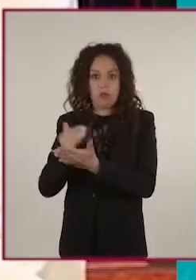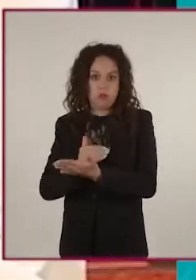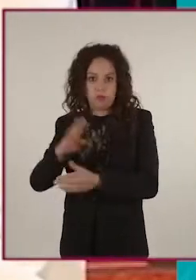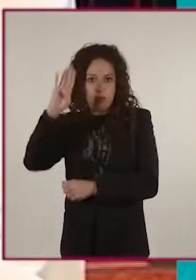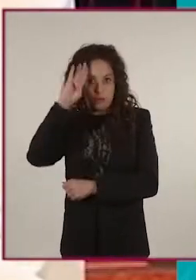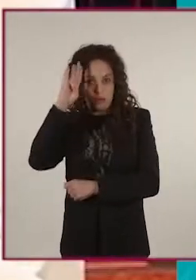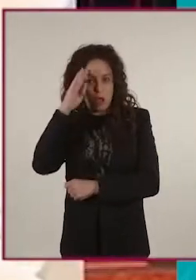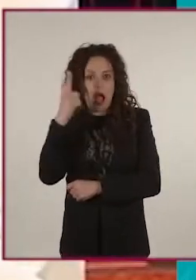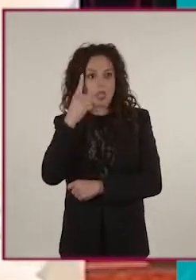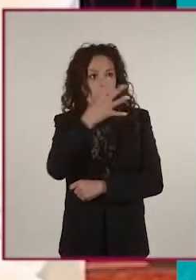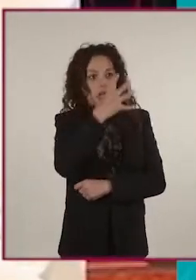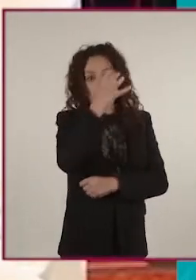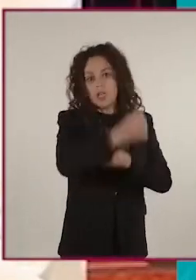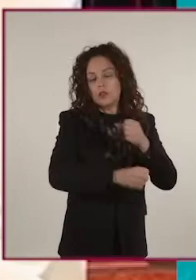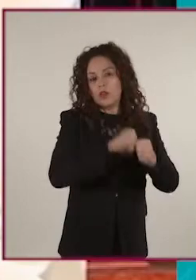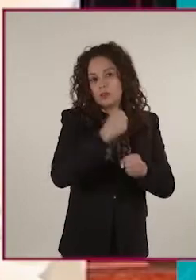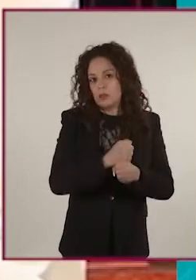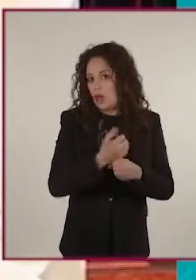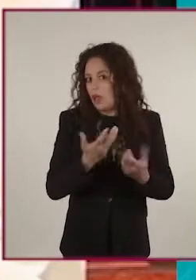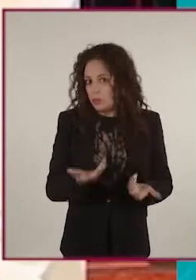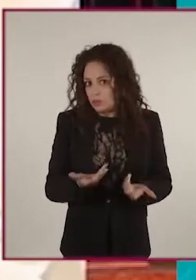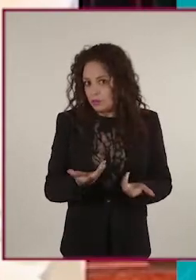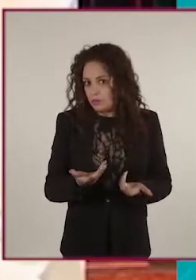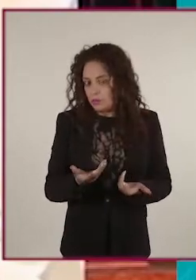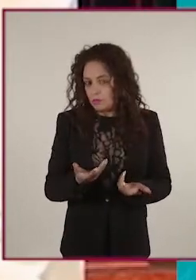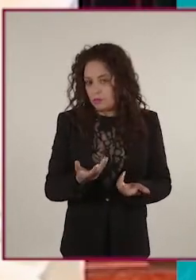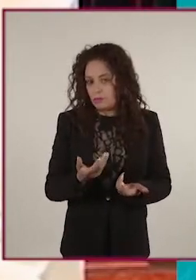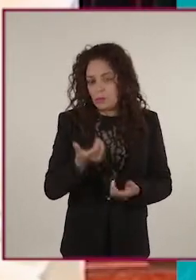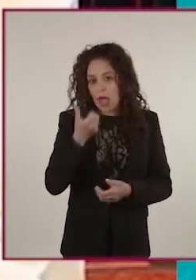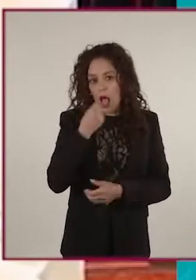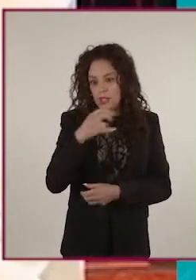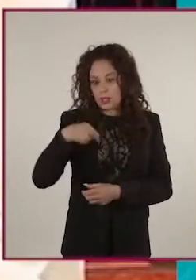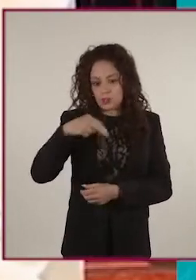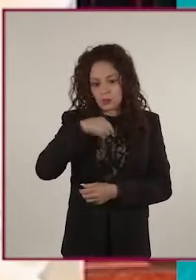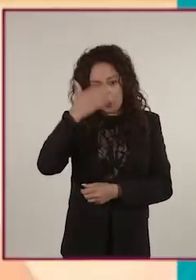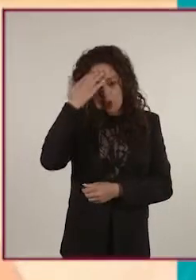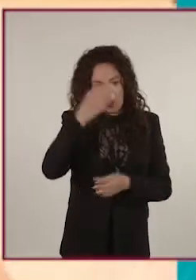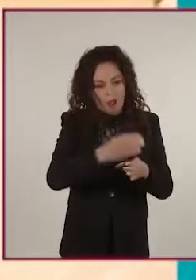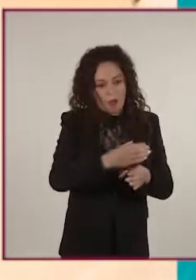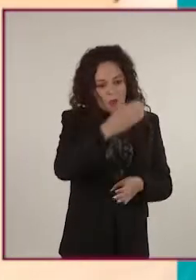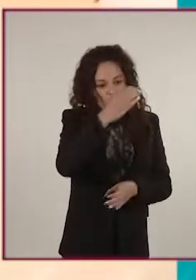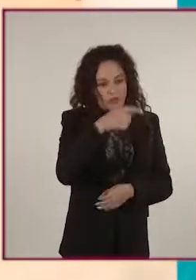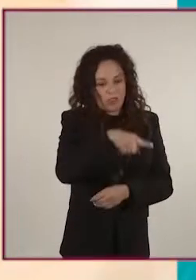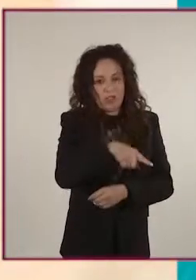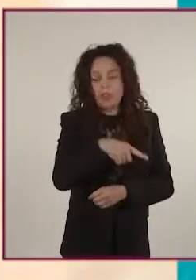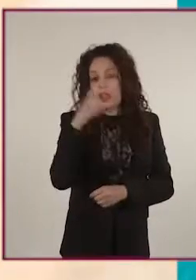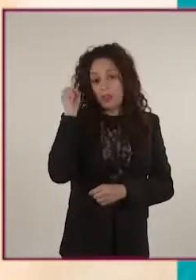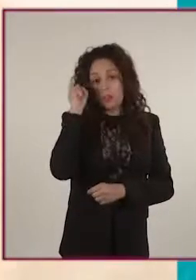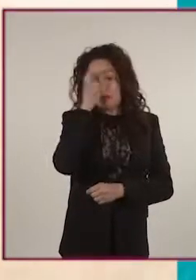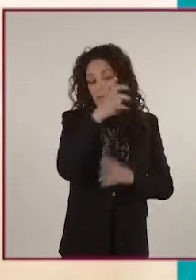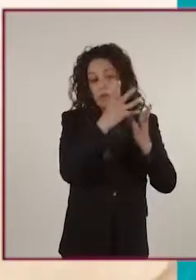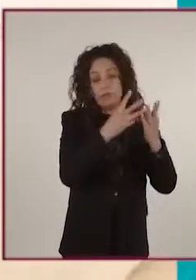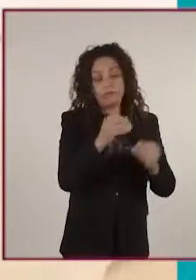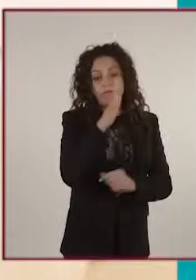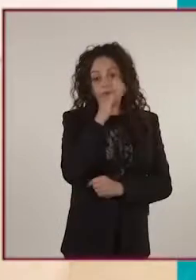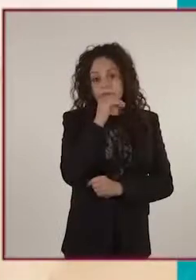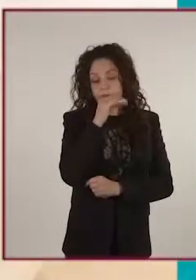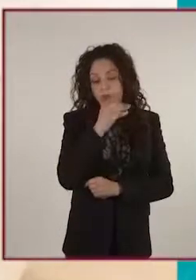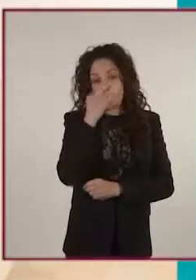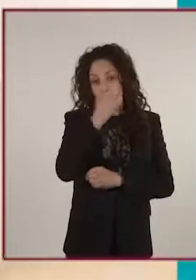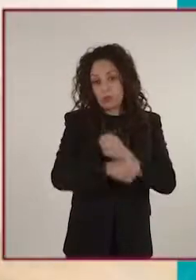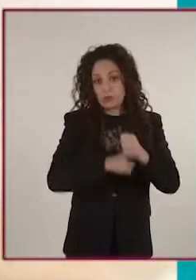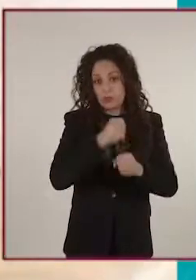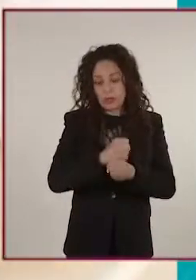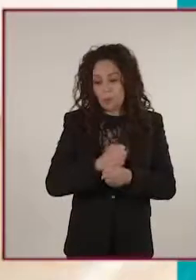tenedor de plástico, claro, de los que conocemos comúnmente, en degradarse. Qué maravilla. Y todo esto lo están haciendo investigadores